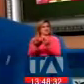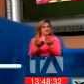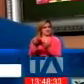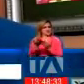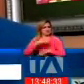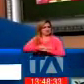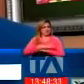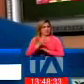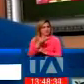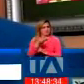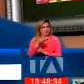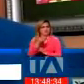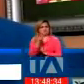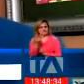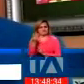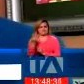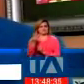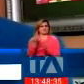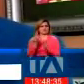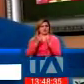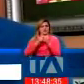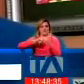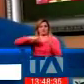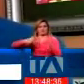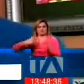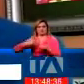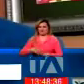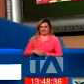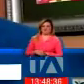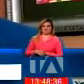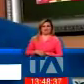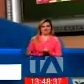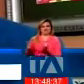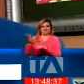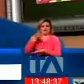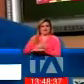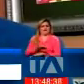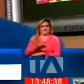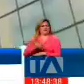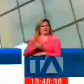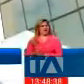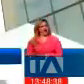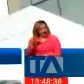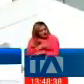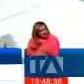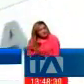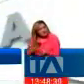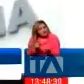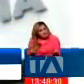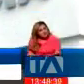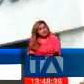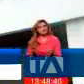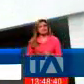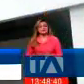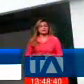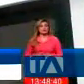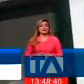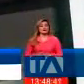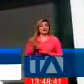con la tecnología, cosas que debían incluso haberse previsto desde el primer momento. Lo cierto es que los jueces que